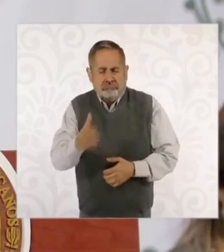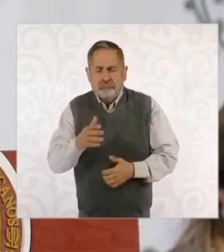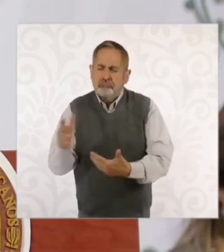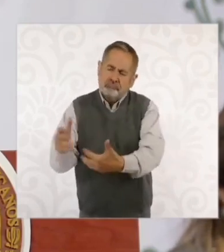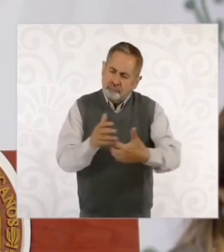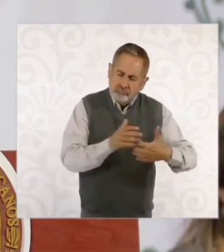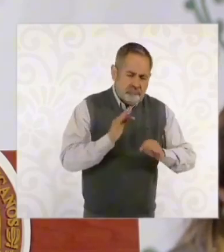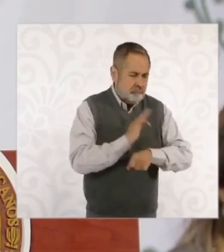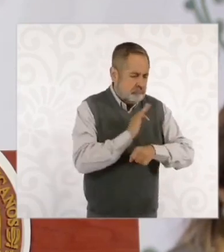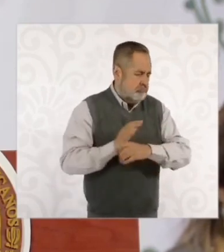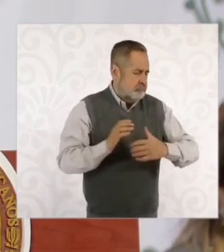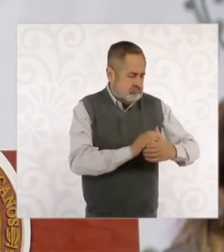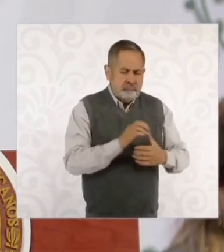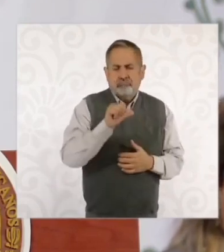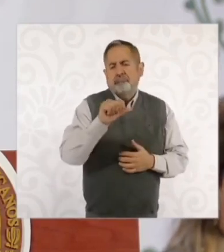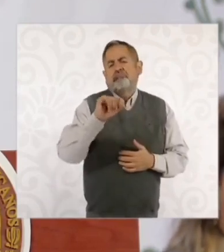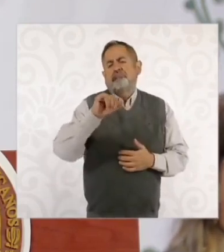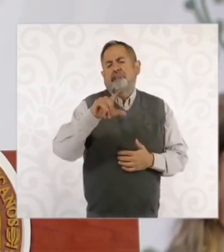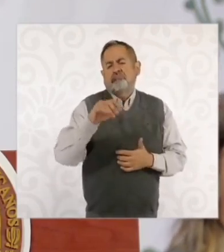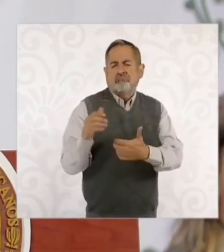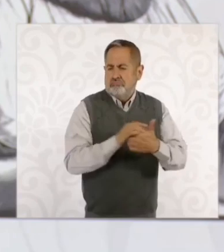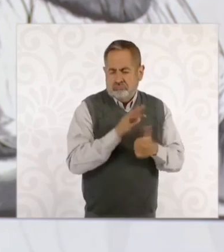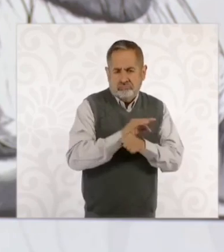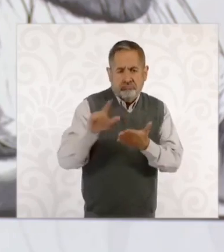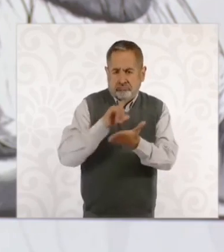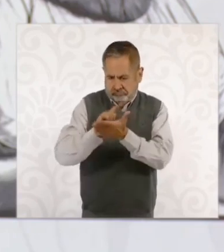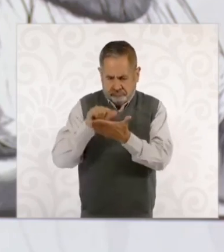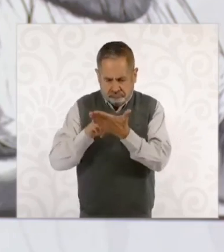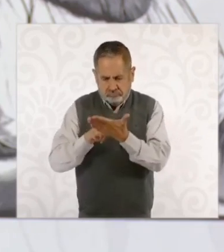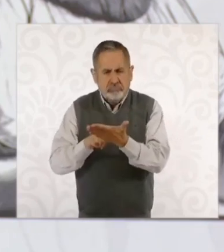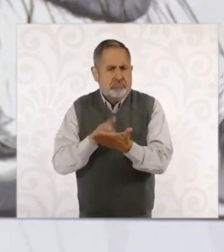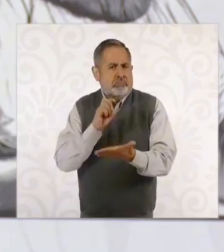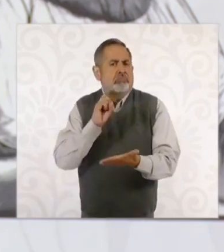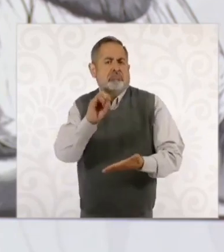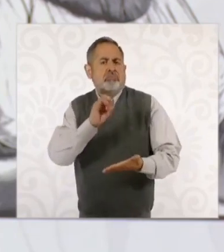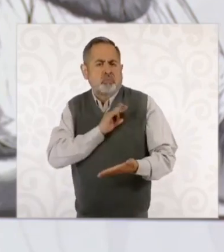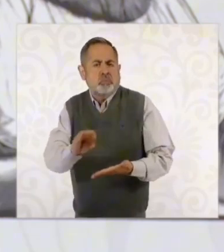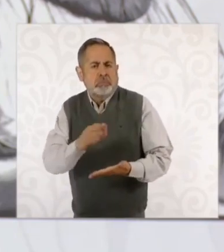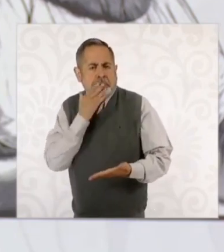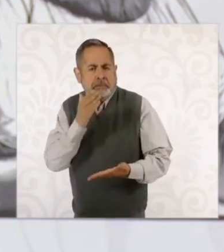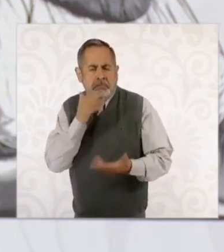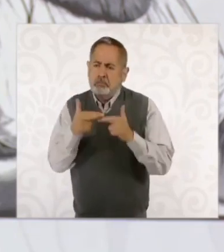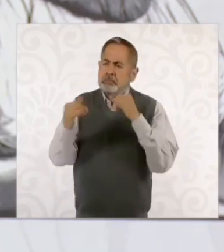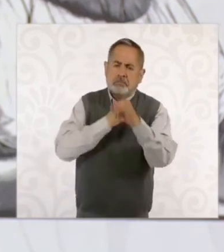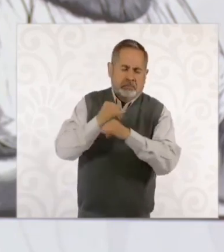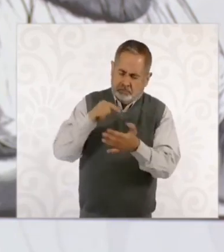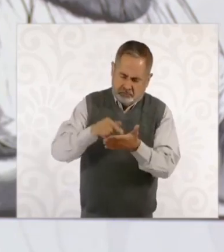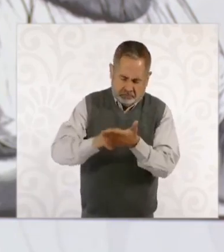Es un derecho de asilo dentro del marco de las relaciones internacionales y sus